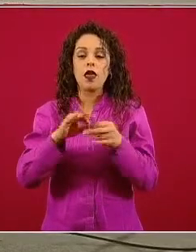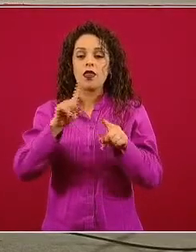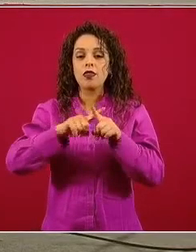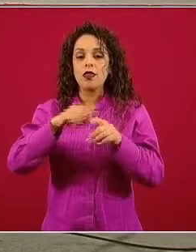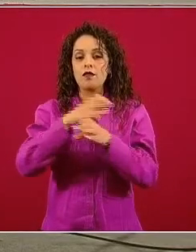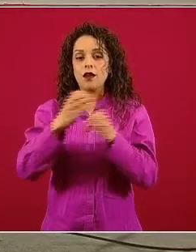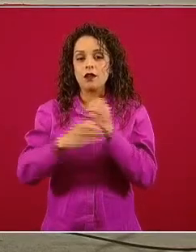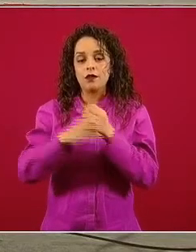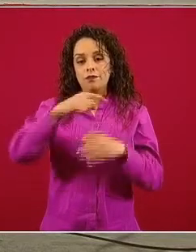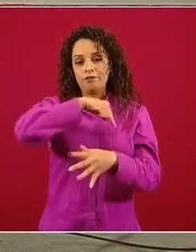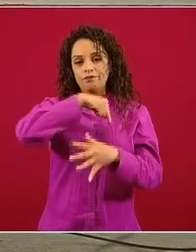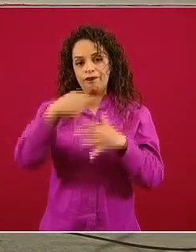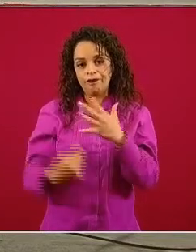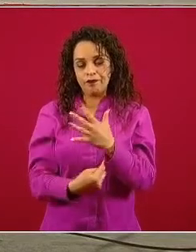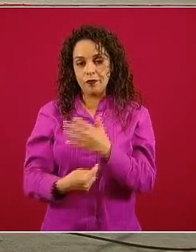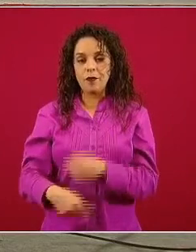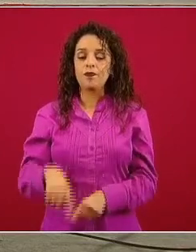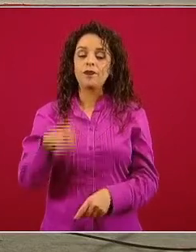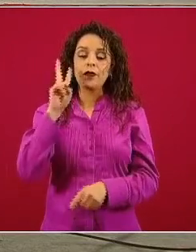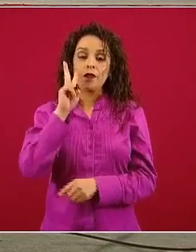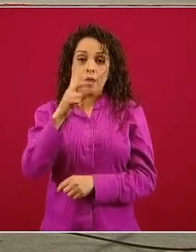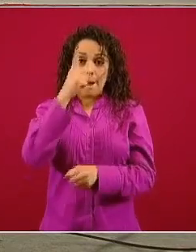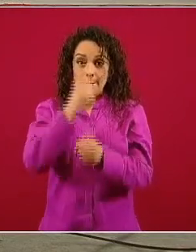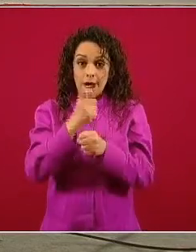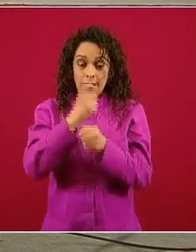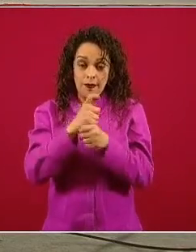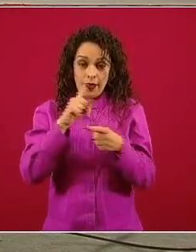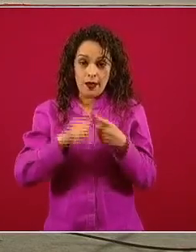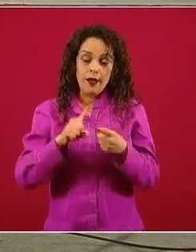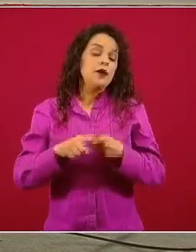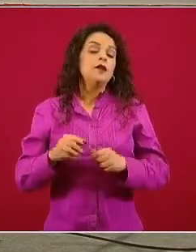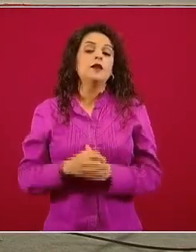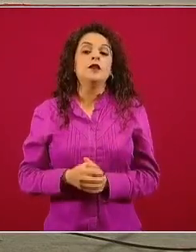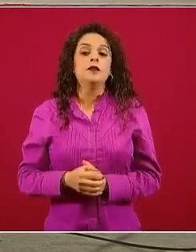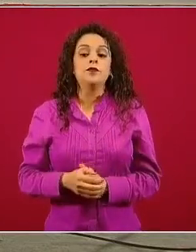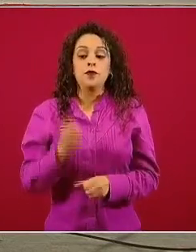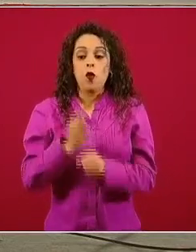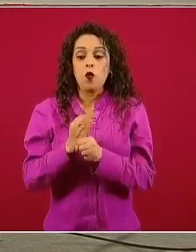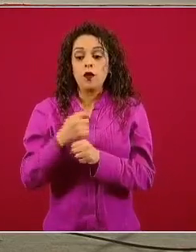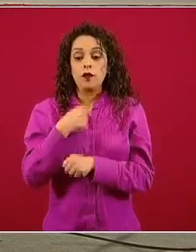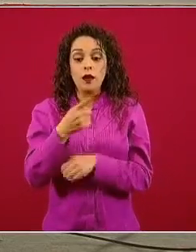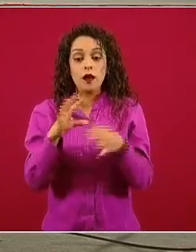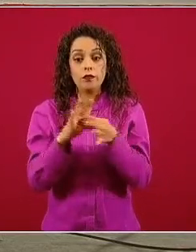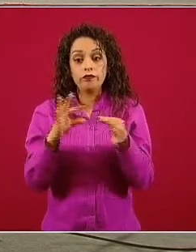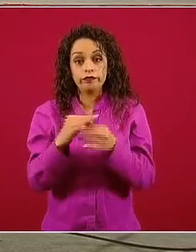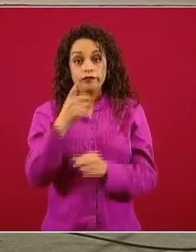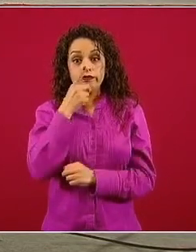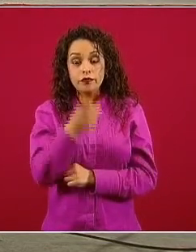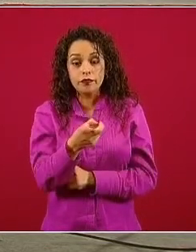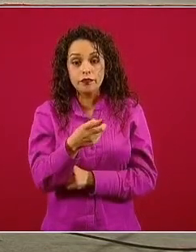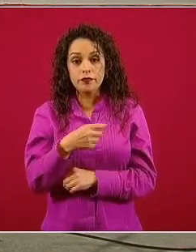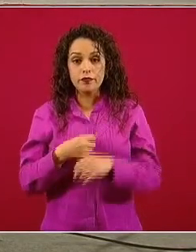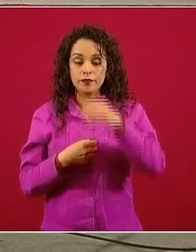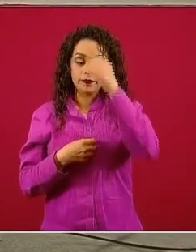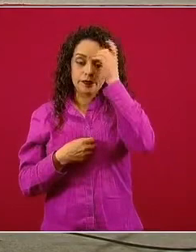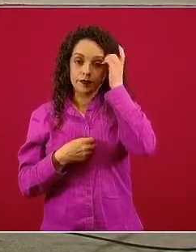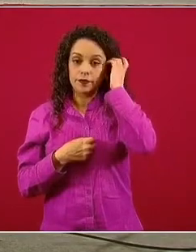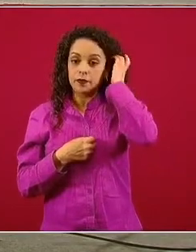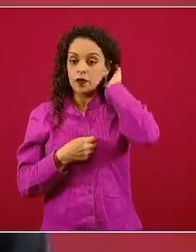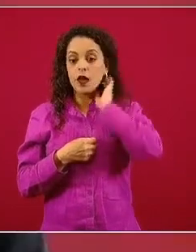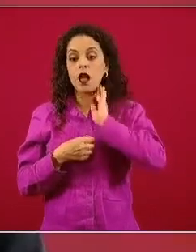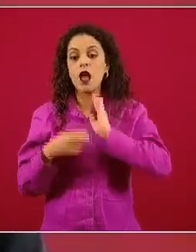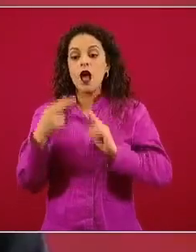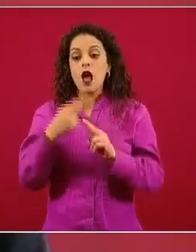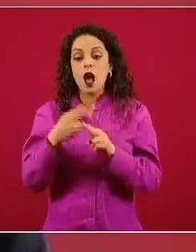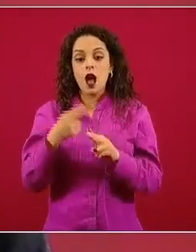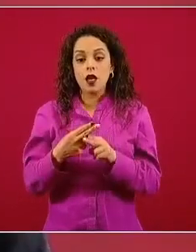El primero es, insistimos, en función de lo que acabamos de comentar, todavía hasta la próxima semana que